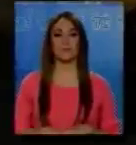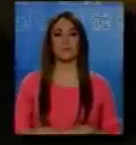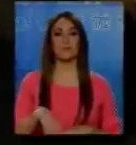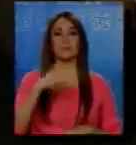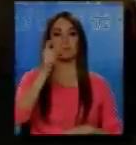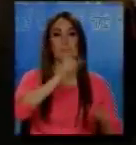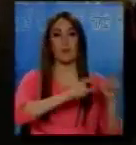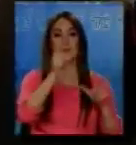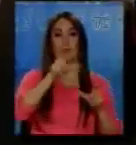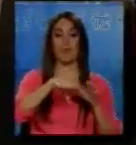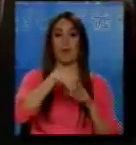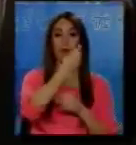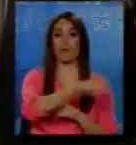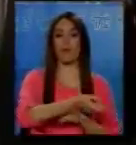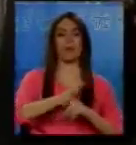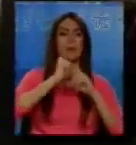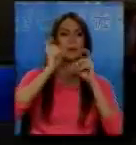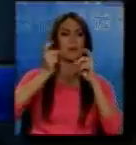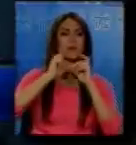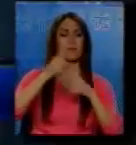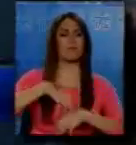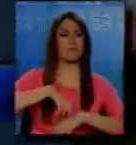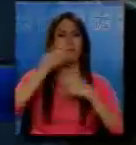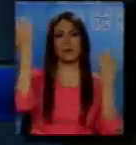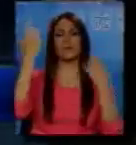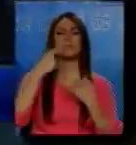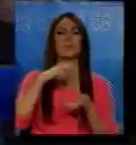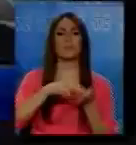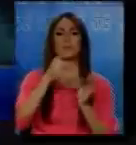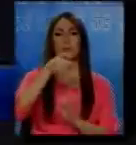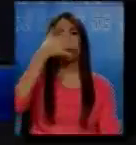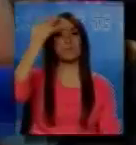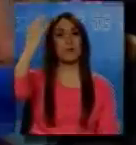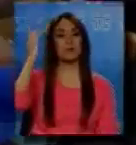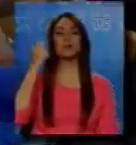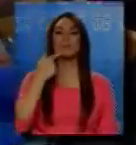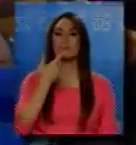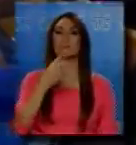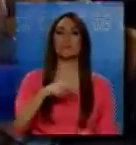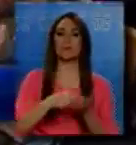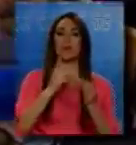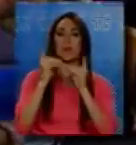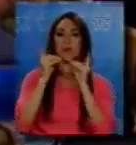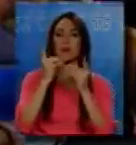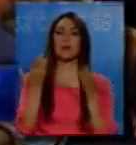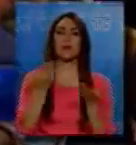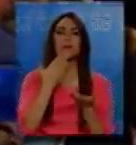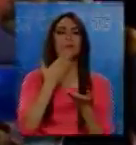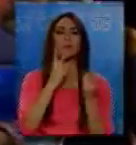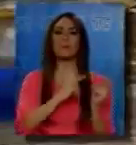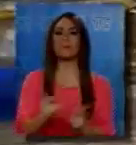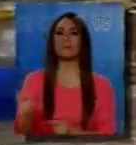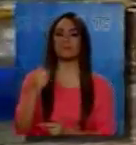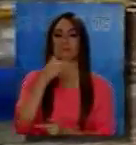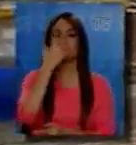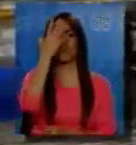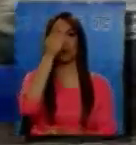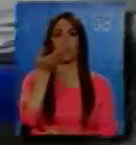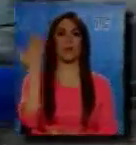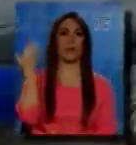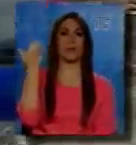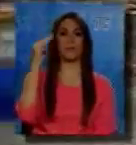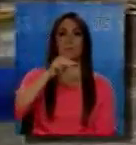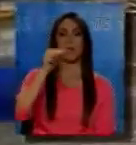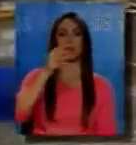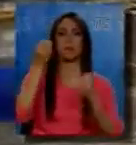Los reclamos en los exteriores del municipio de Quito ayer jueves obligaron al alcalde de la capital a dialogar con los comerciantes que sufrieron grandes pérdidas el pasado